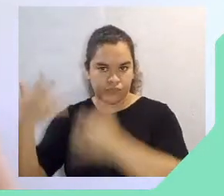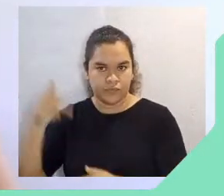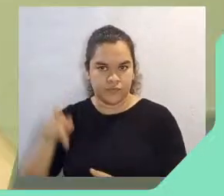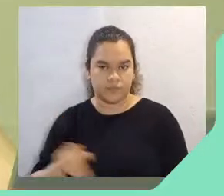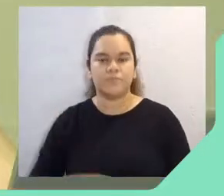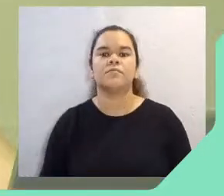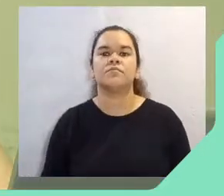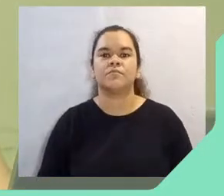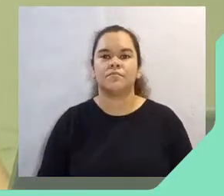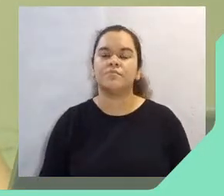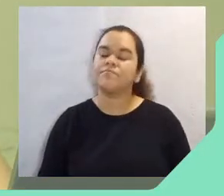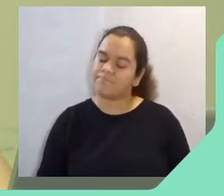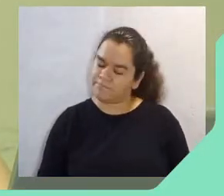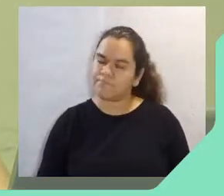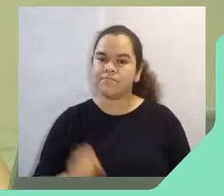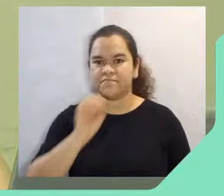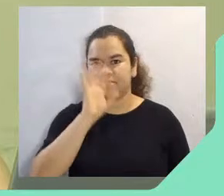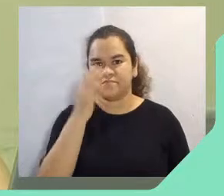Perfecto.